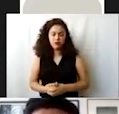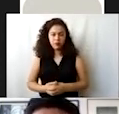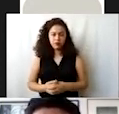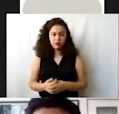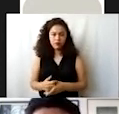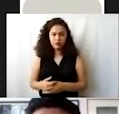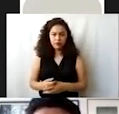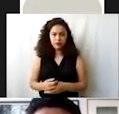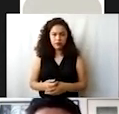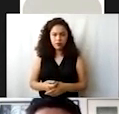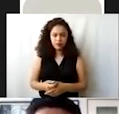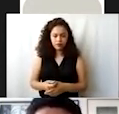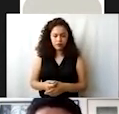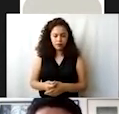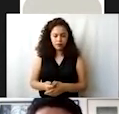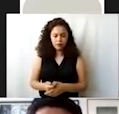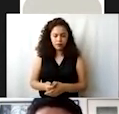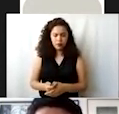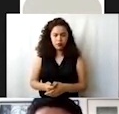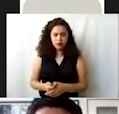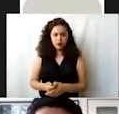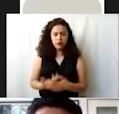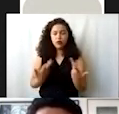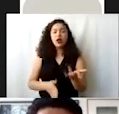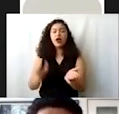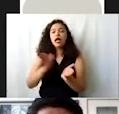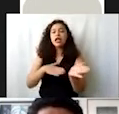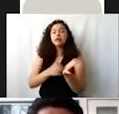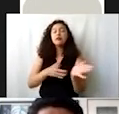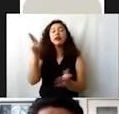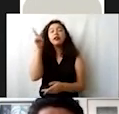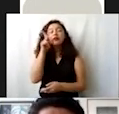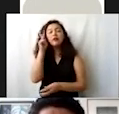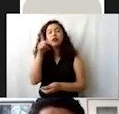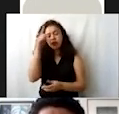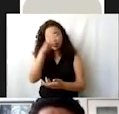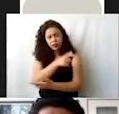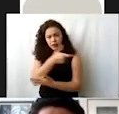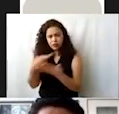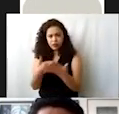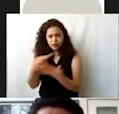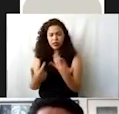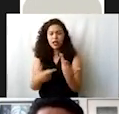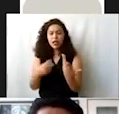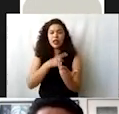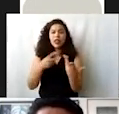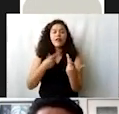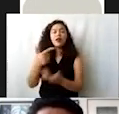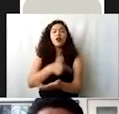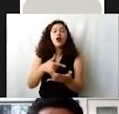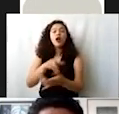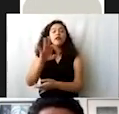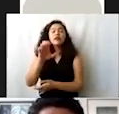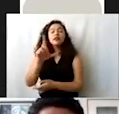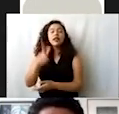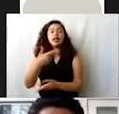multicitado código, ¿no? La documentación comprobatoria que integra la contabilidad debe estar disponible en el domicilio fiscal de los pagadores